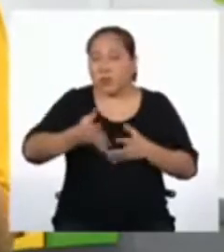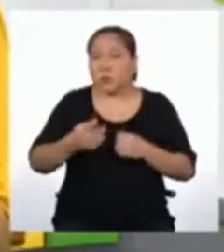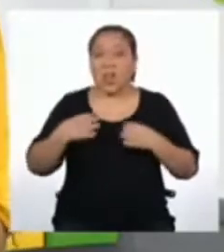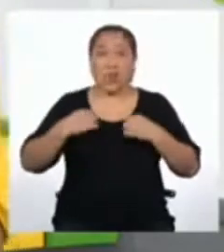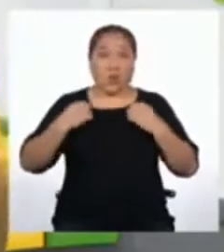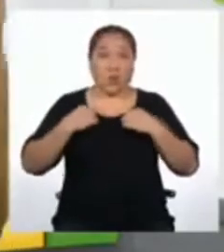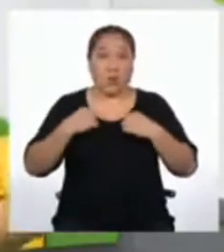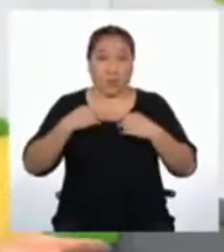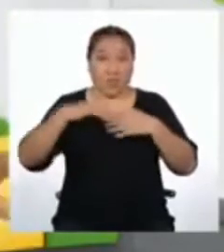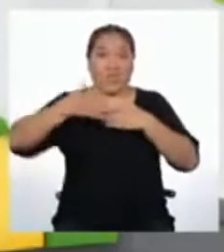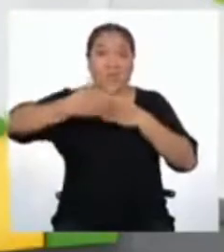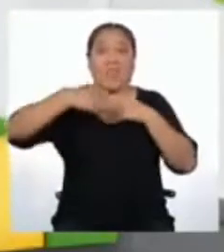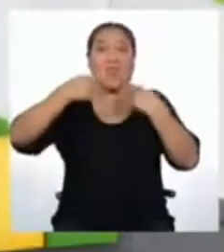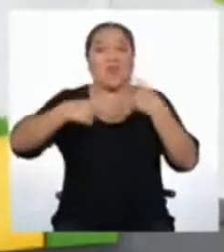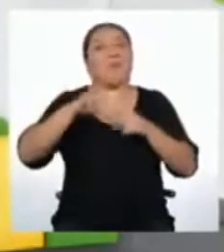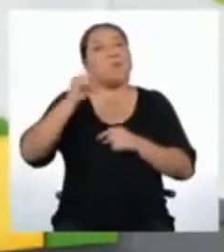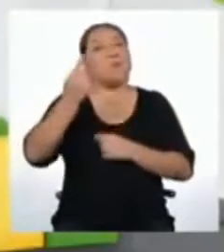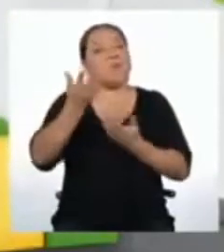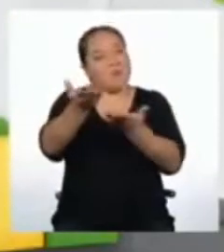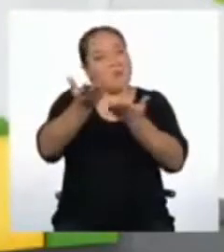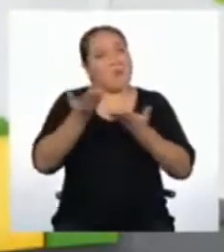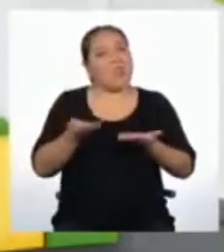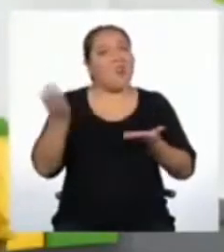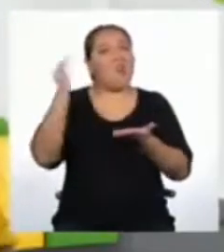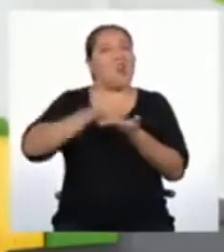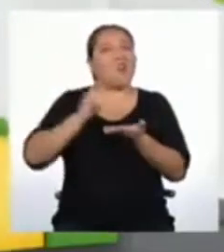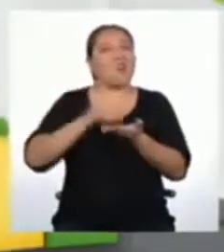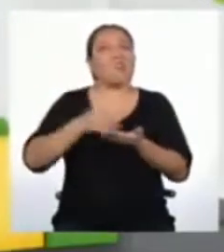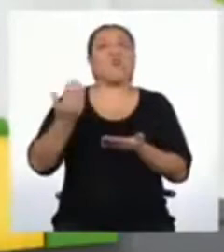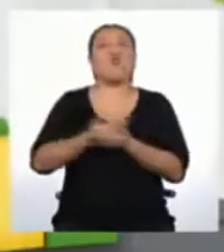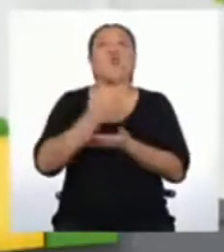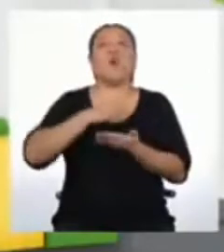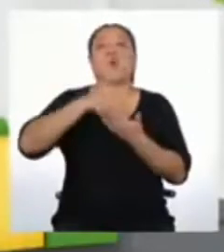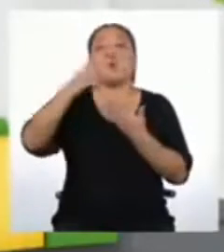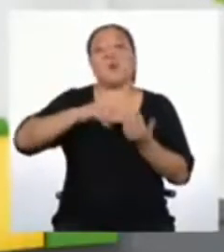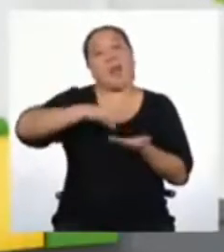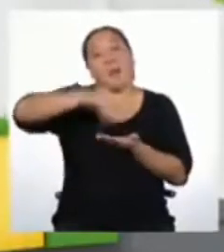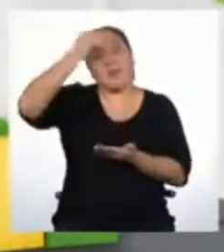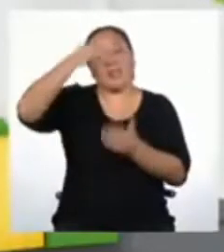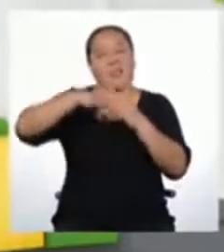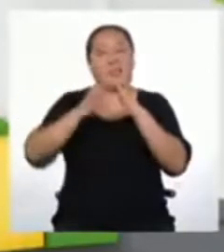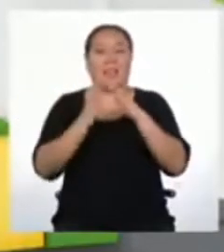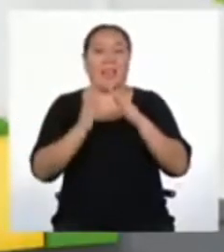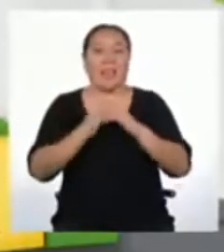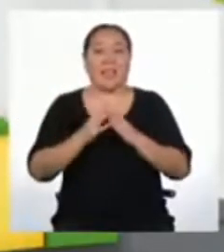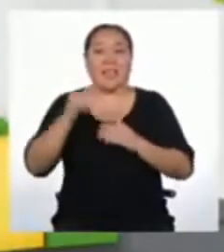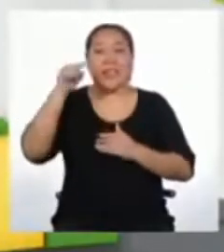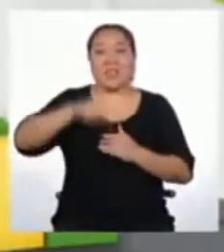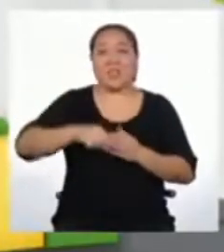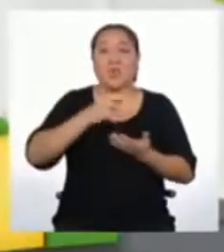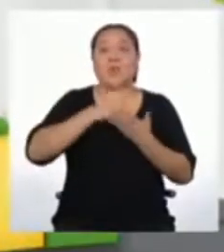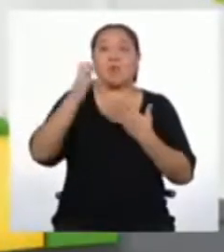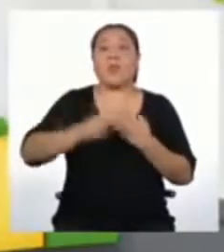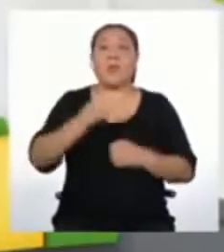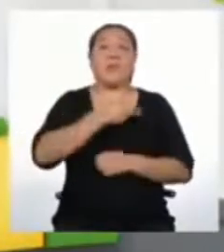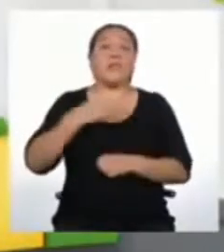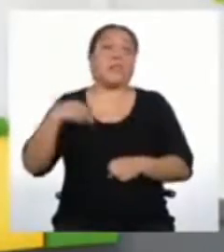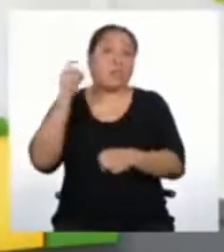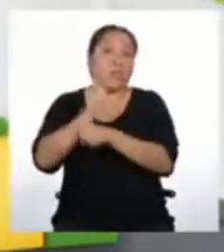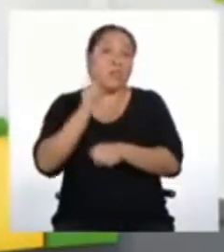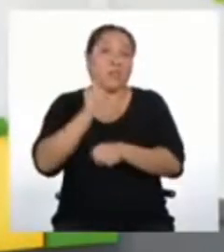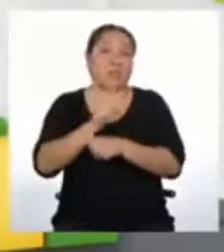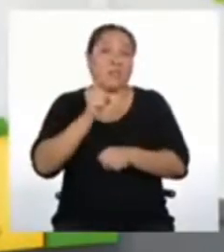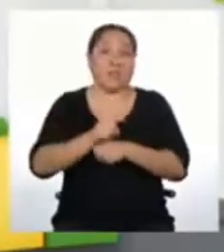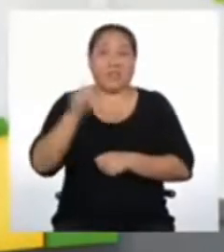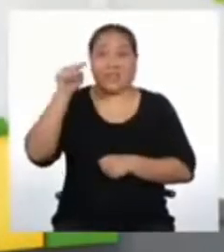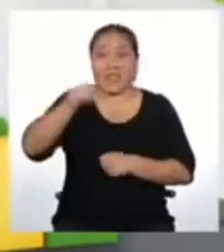ratito. Primero, bienvenidas y bienvenidos una vez más a un nuevo programa de Aprendo en Casa. Esta es una iniciativa del Ministerio de Educación